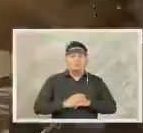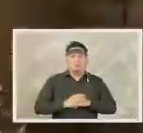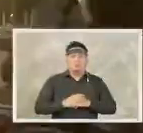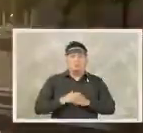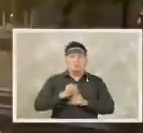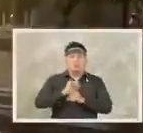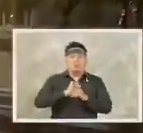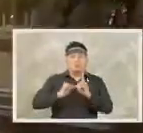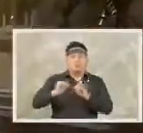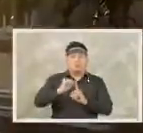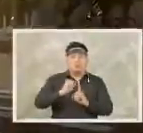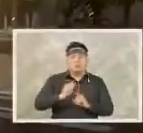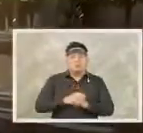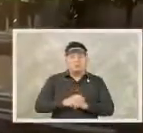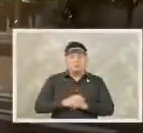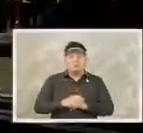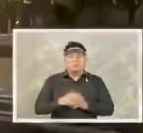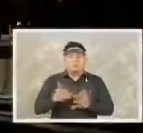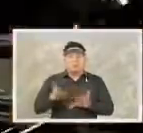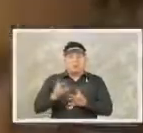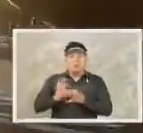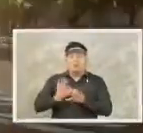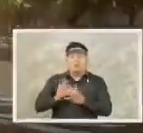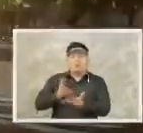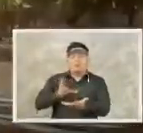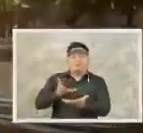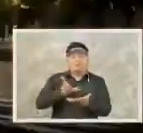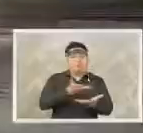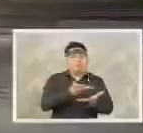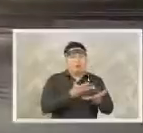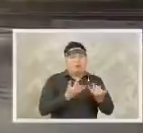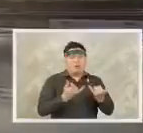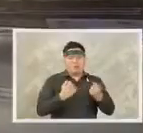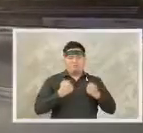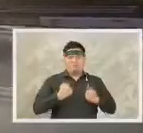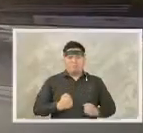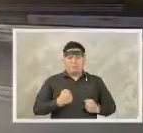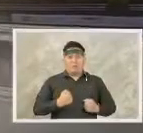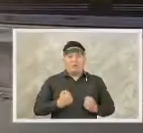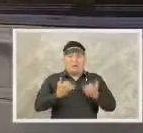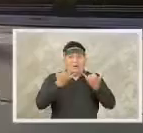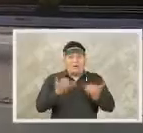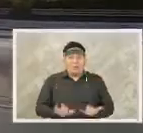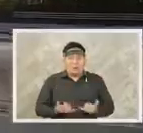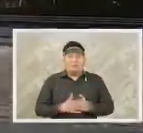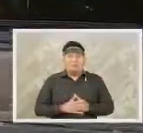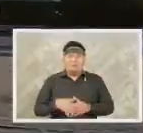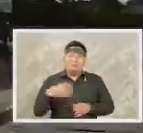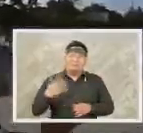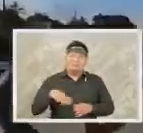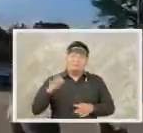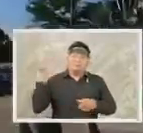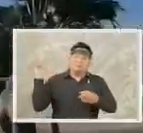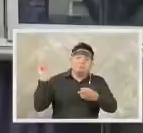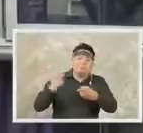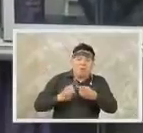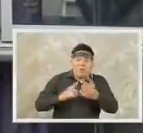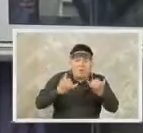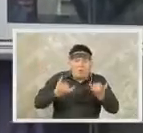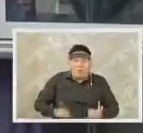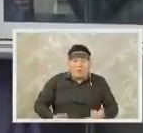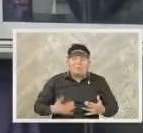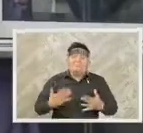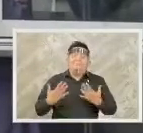Esta herencia rica en logros colectivos nos da la fortaleza para que hoy, en el momento más crítico reciente de la historia de la humanidad, nos